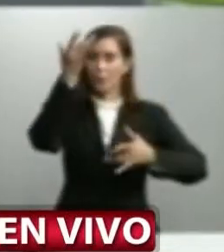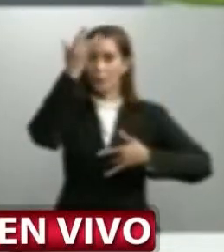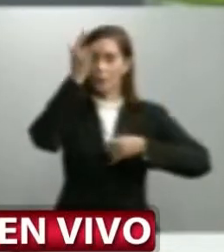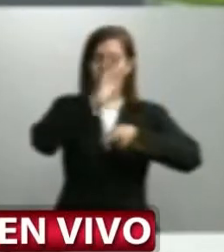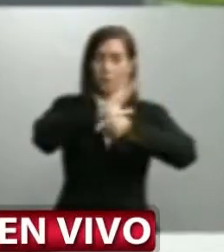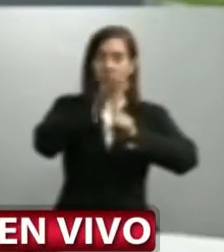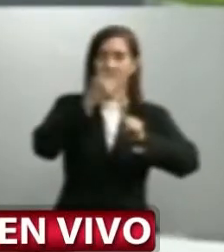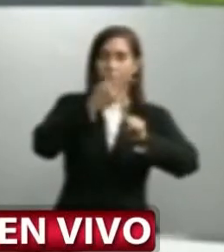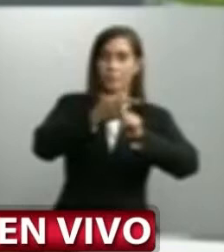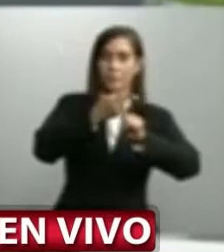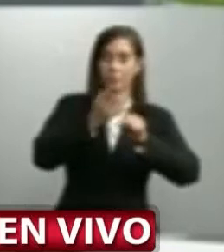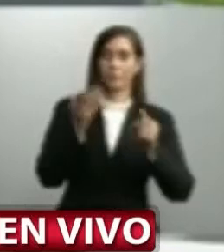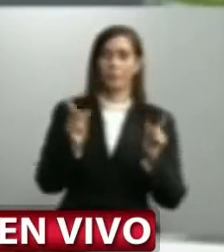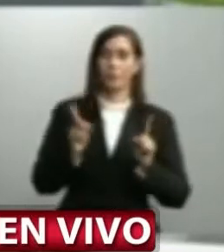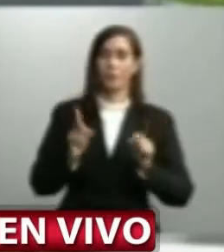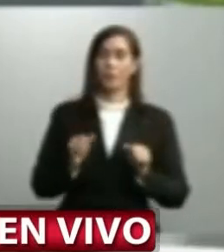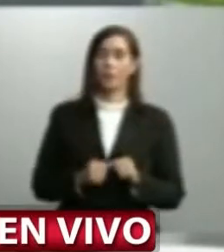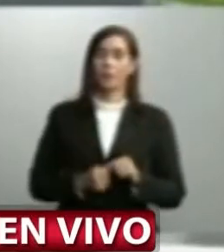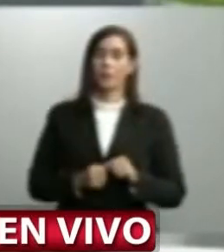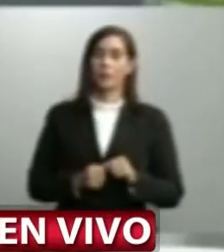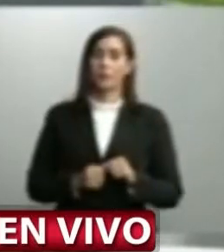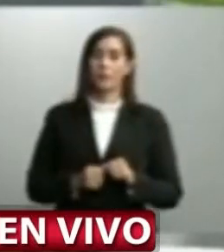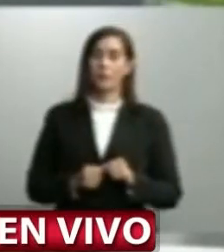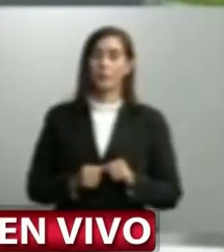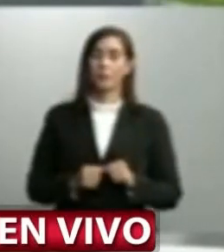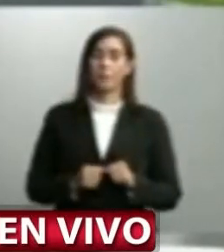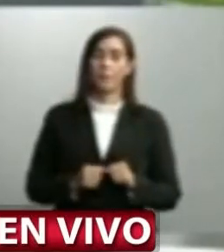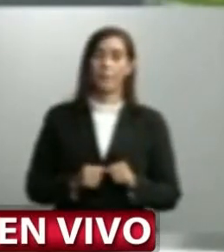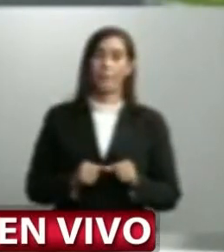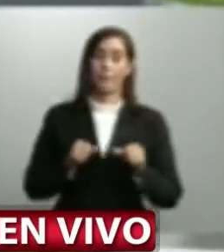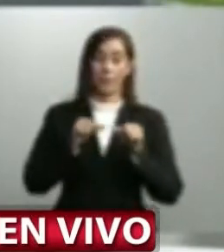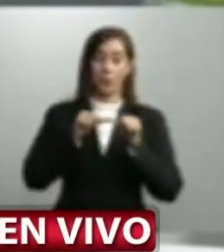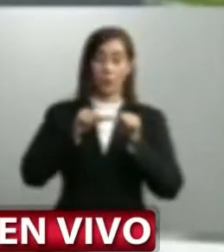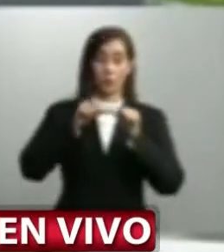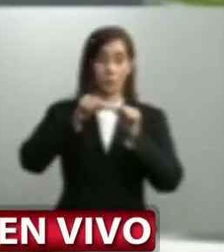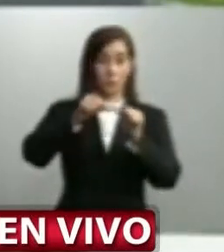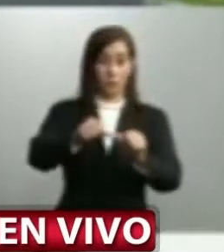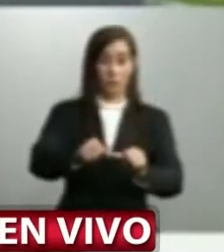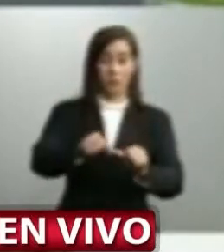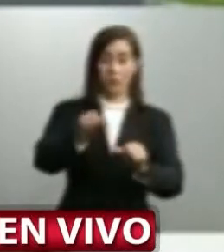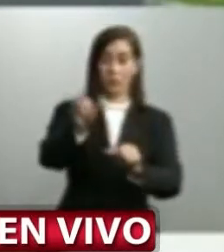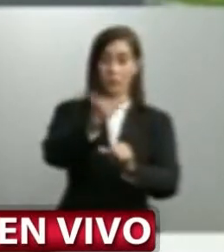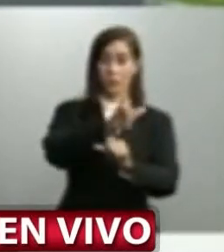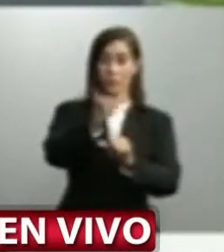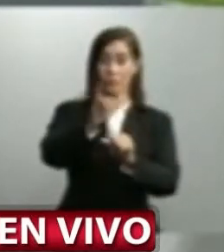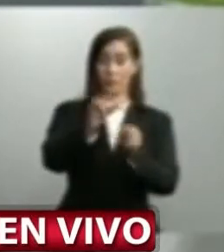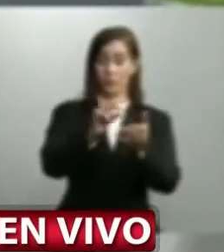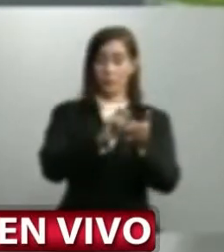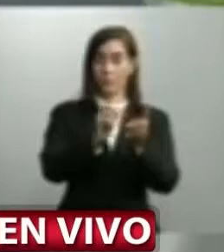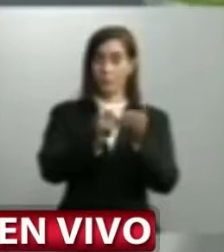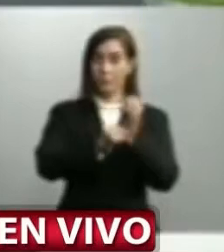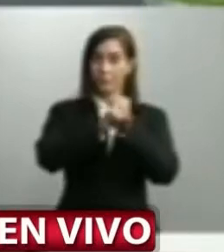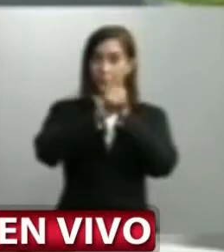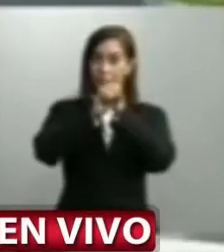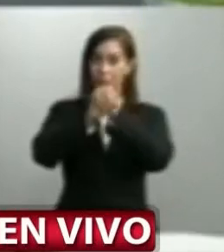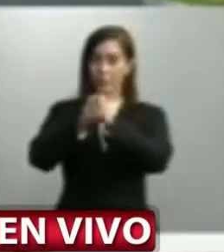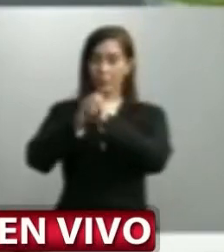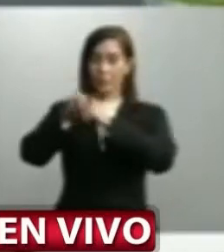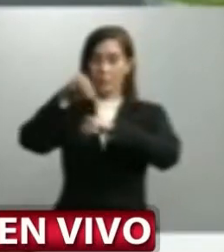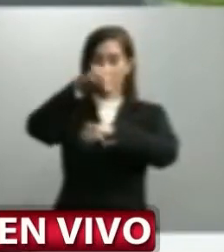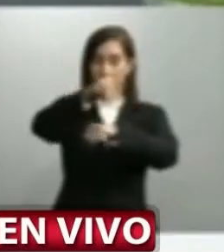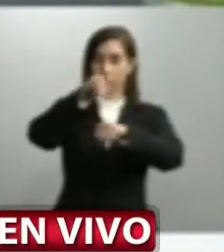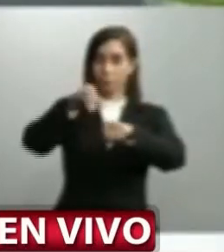Bueno, continúan siendo los mismos que leímos. No tengo aquí el detalle actualizado de cómo están